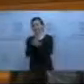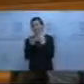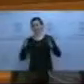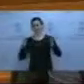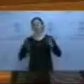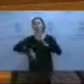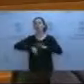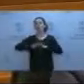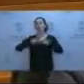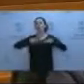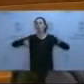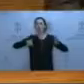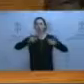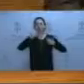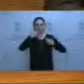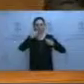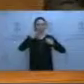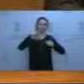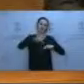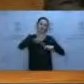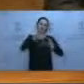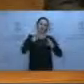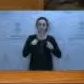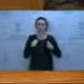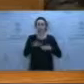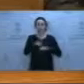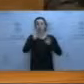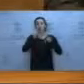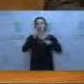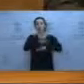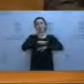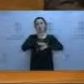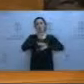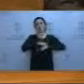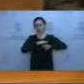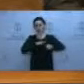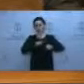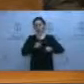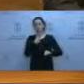señoría. Tiene la palabra el Consejo de Gobierno.